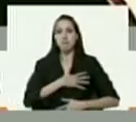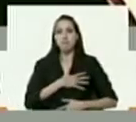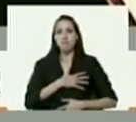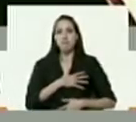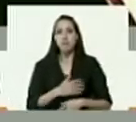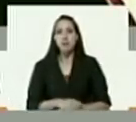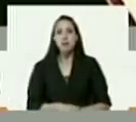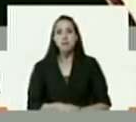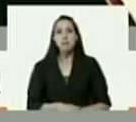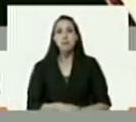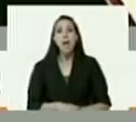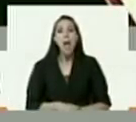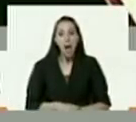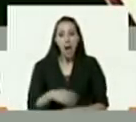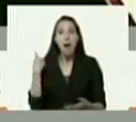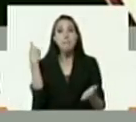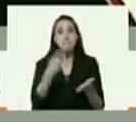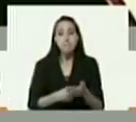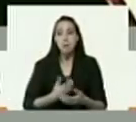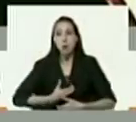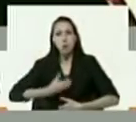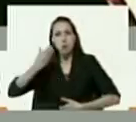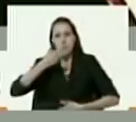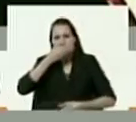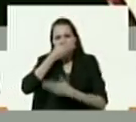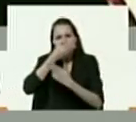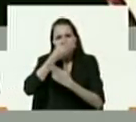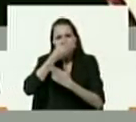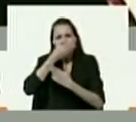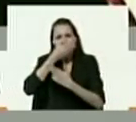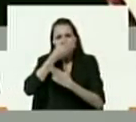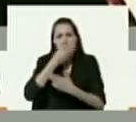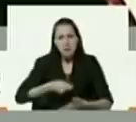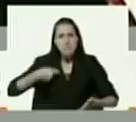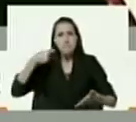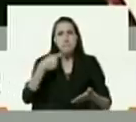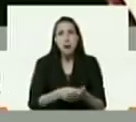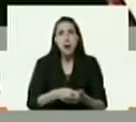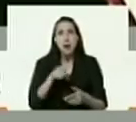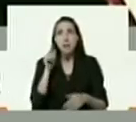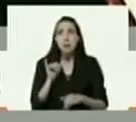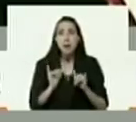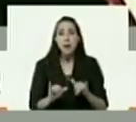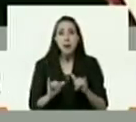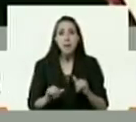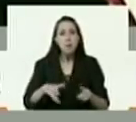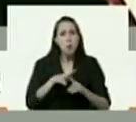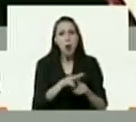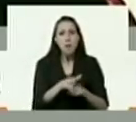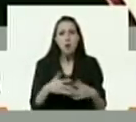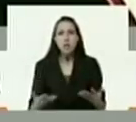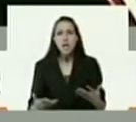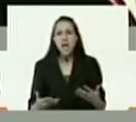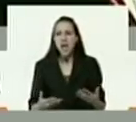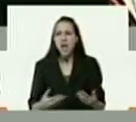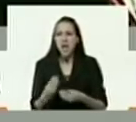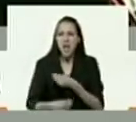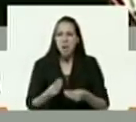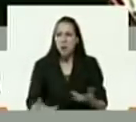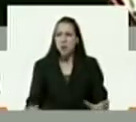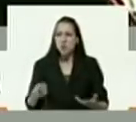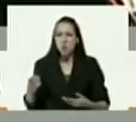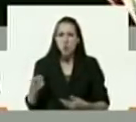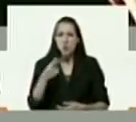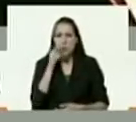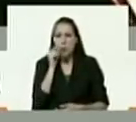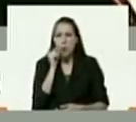financiar a los paramilitares, para financiar la violencia. Entonces, ¿qué pasó, señor Holmes Trujillo?